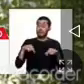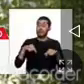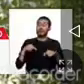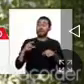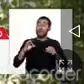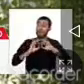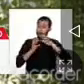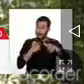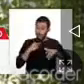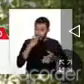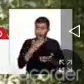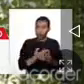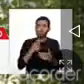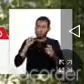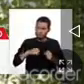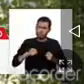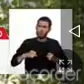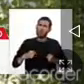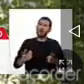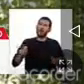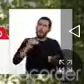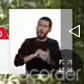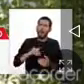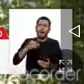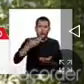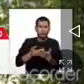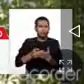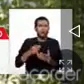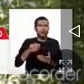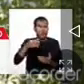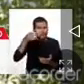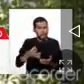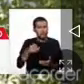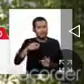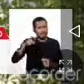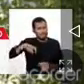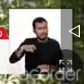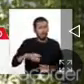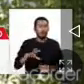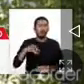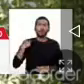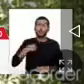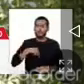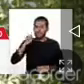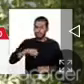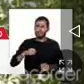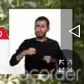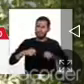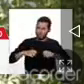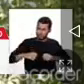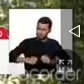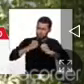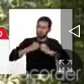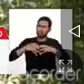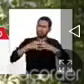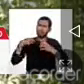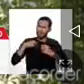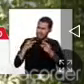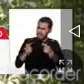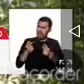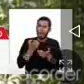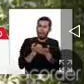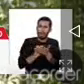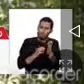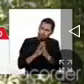nos reafirma esta necesidad. ¿Por qué razón? Primero, porque necesitamos consolidar nuestras economías que tienen que salir